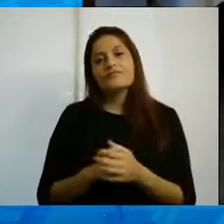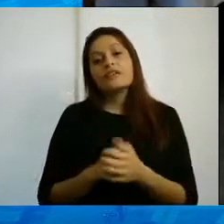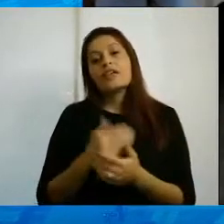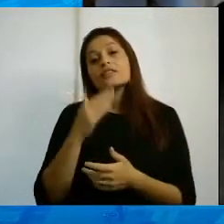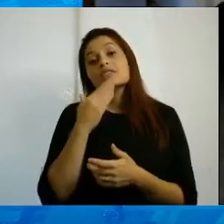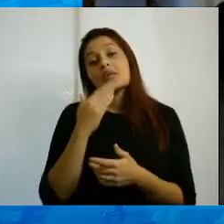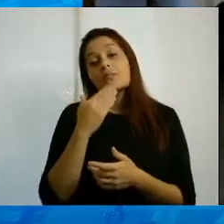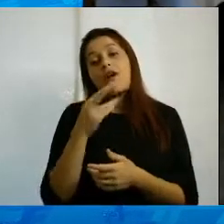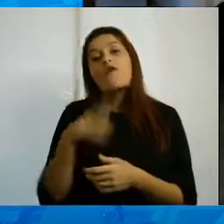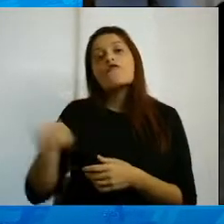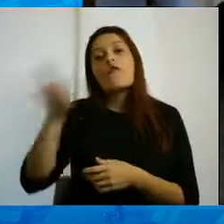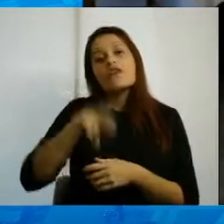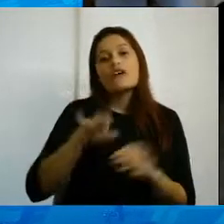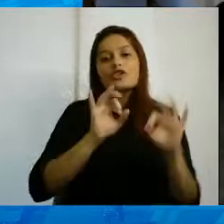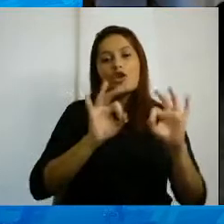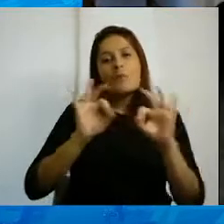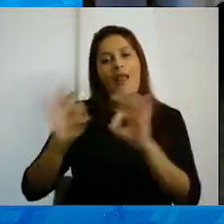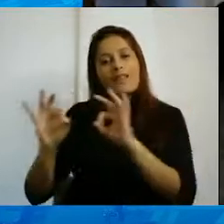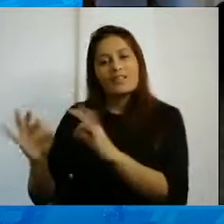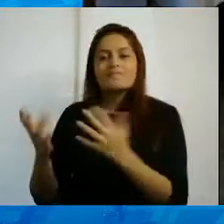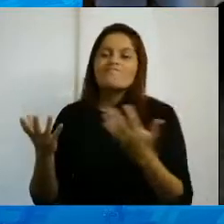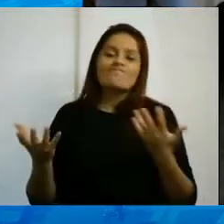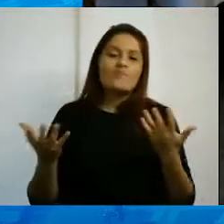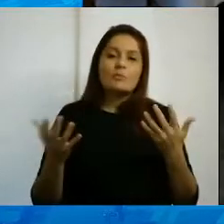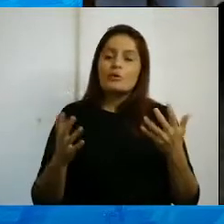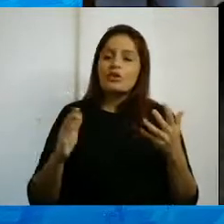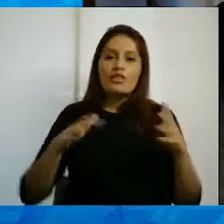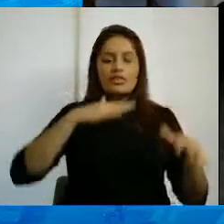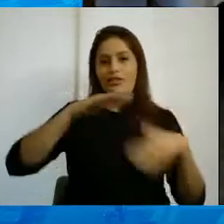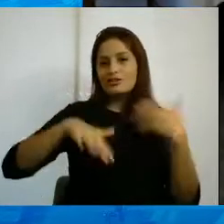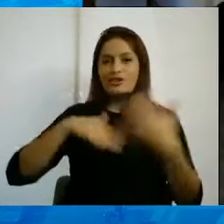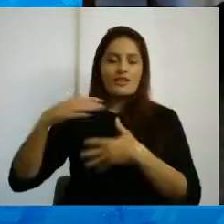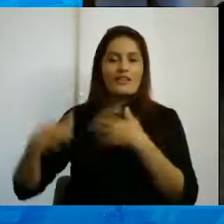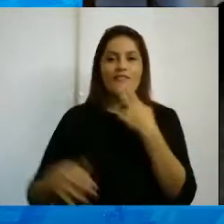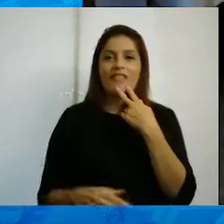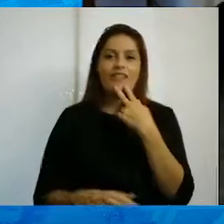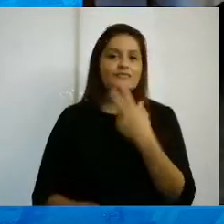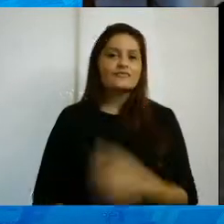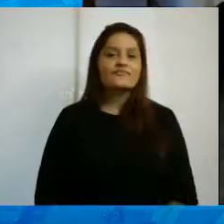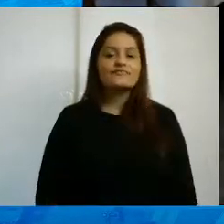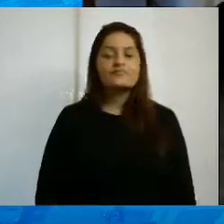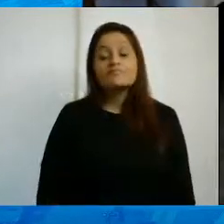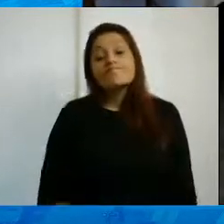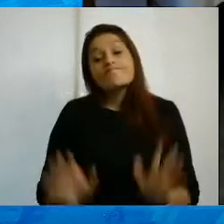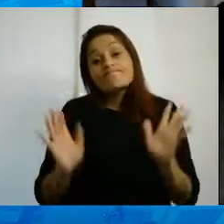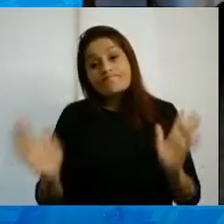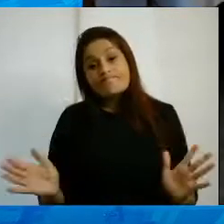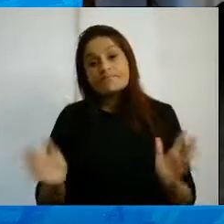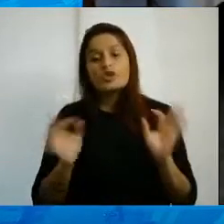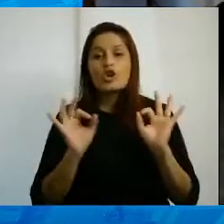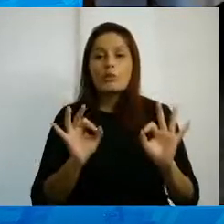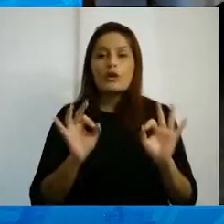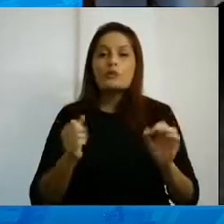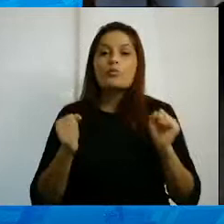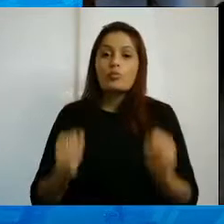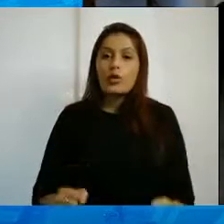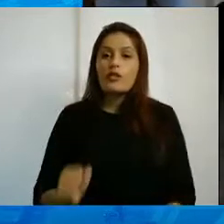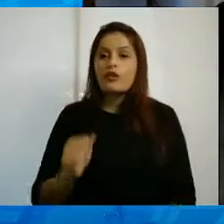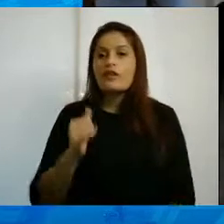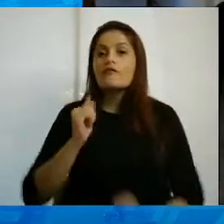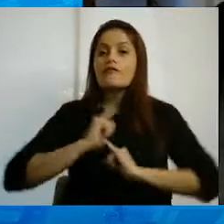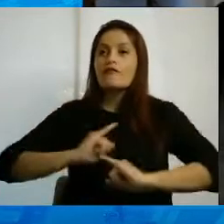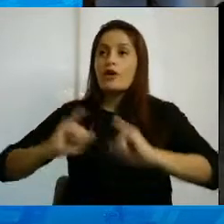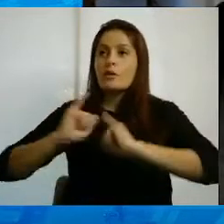comillas, vuelta a la normalidad que finalmente altera a toda persona. Así que eso es cuanto puedo informar sobre